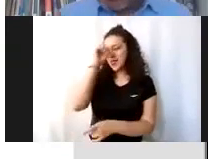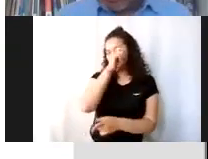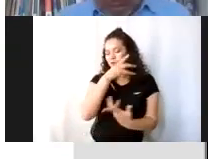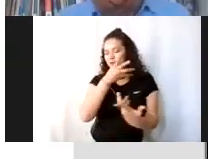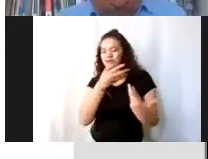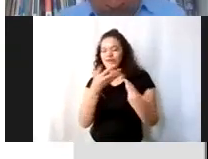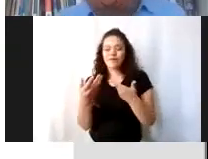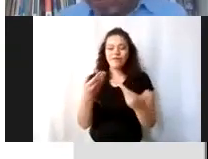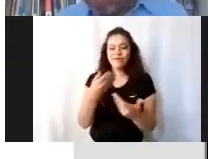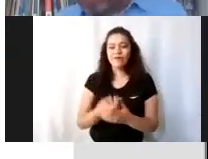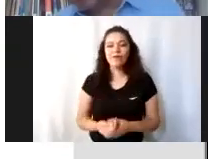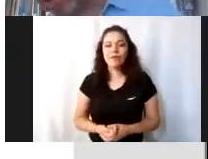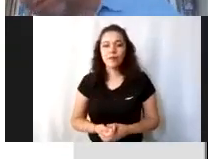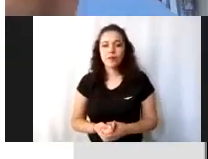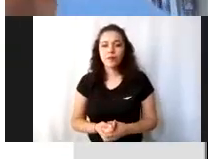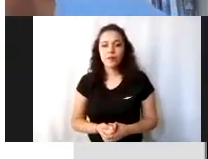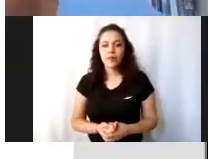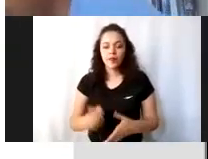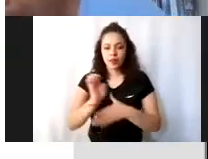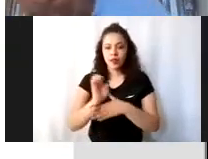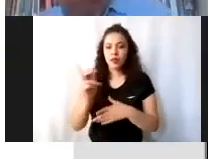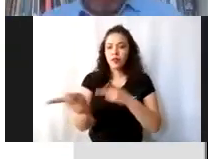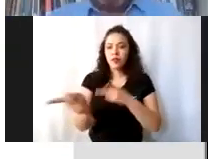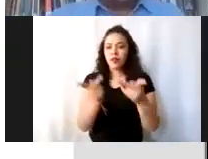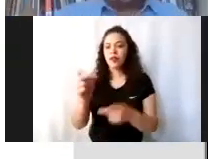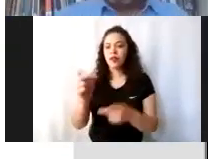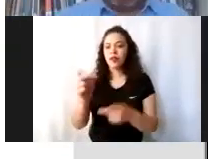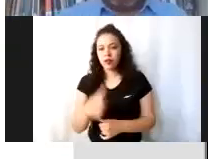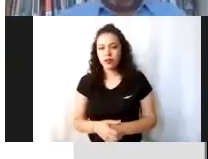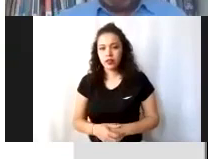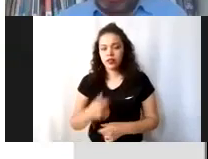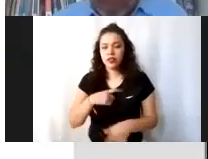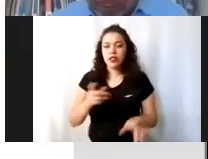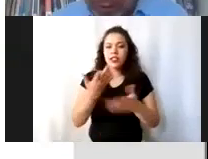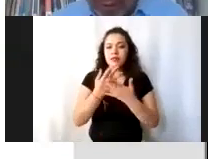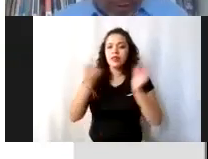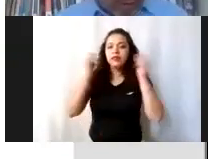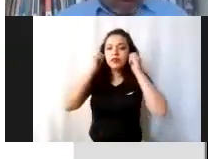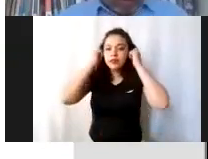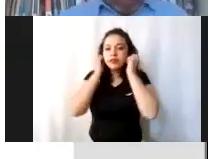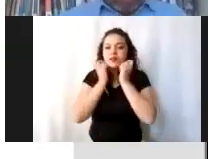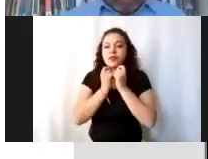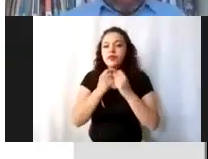Entonces, hagamos otra pregunta. Déjenme, me pongo mis audífonos. Hagamos otra pregunta.